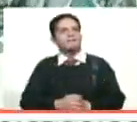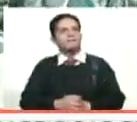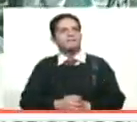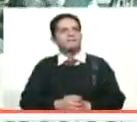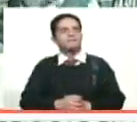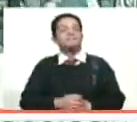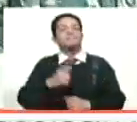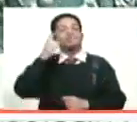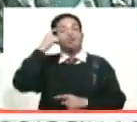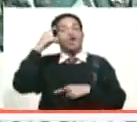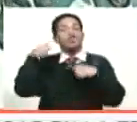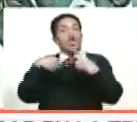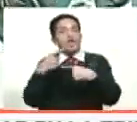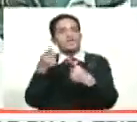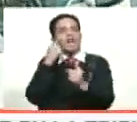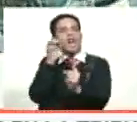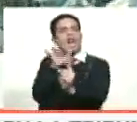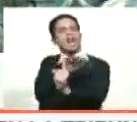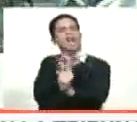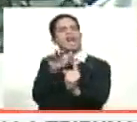Todos los días, guerra psicológica.